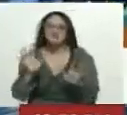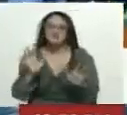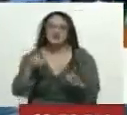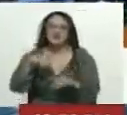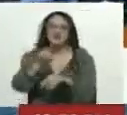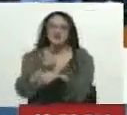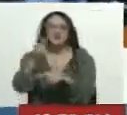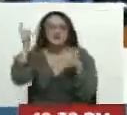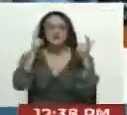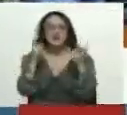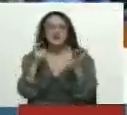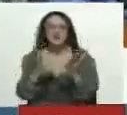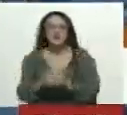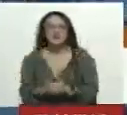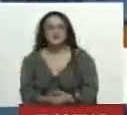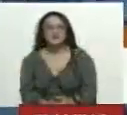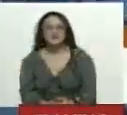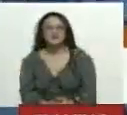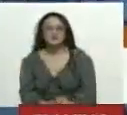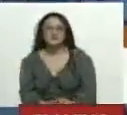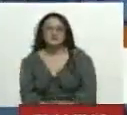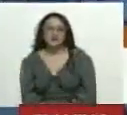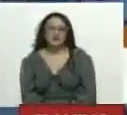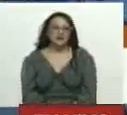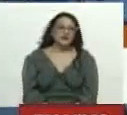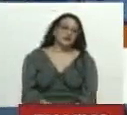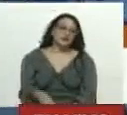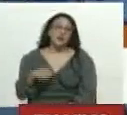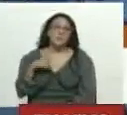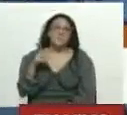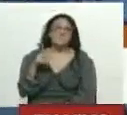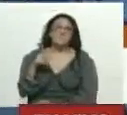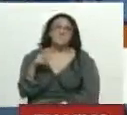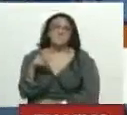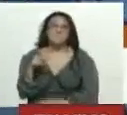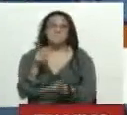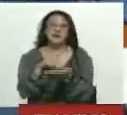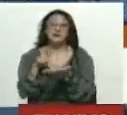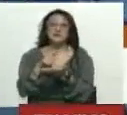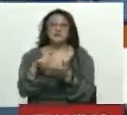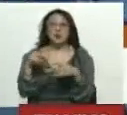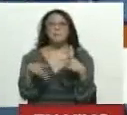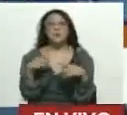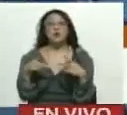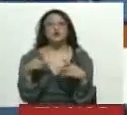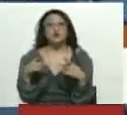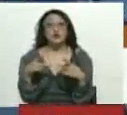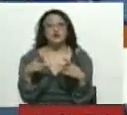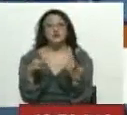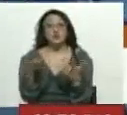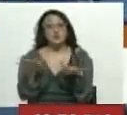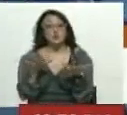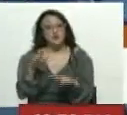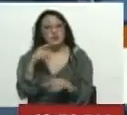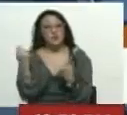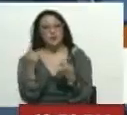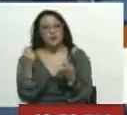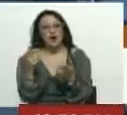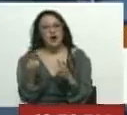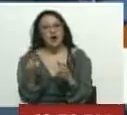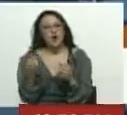voy a hacer una broma participo de un proceso que es encuentro de populares con el Papa